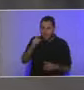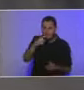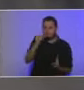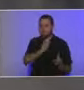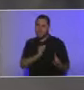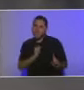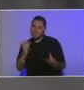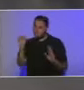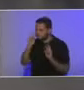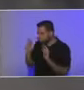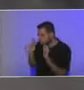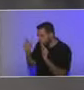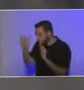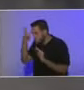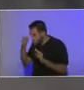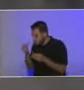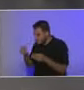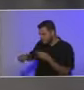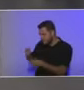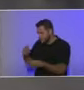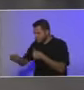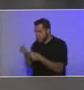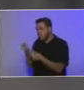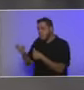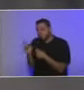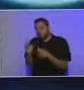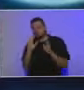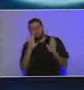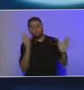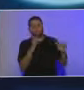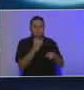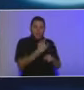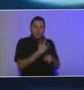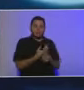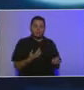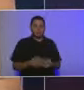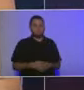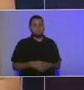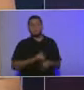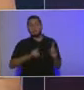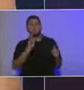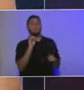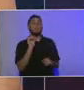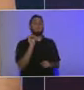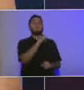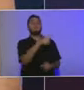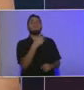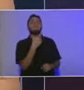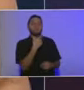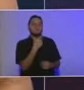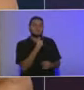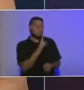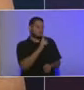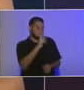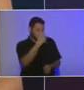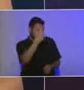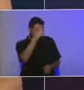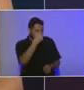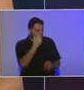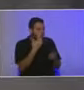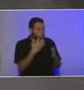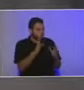estaba pendiente a las peleas de gallos. ¿Pero crees que va para algún lado este caso? Pues yo creo que no, y tampoco la violación a la orden ejecutiva,